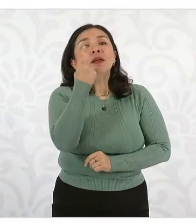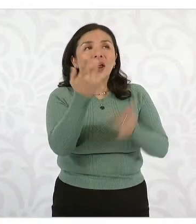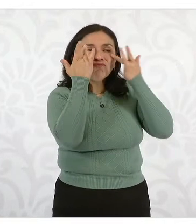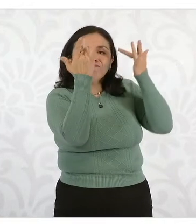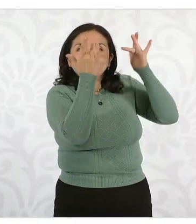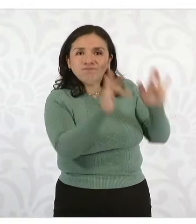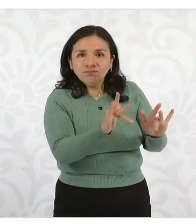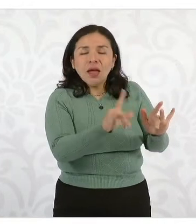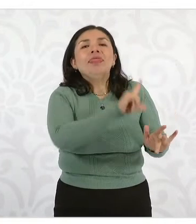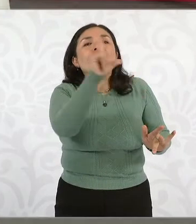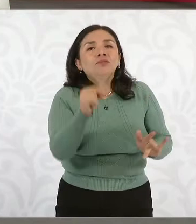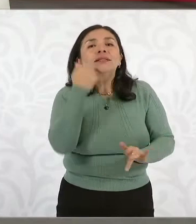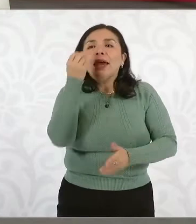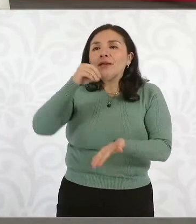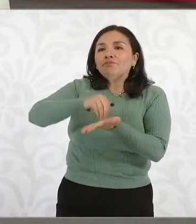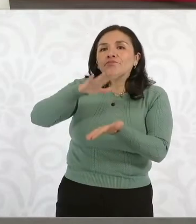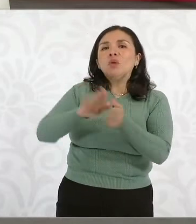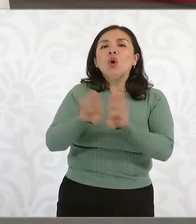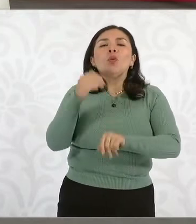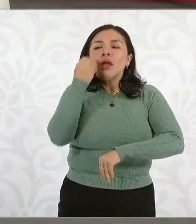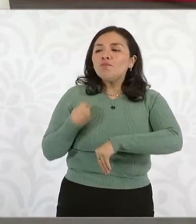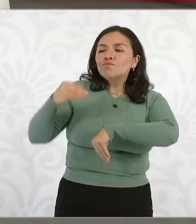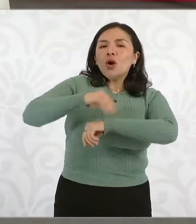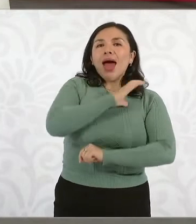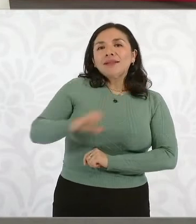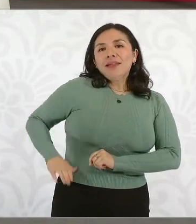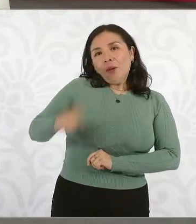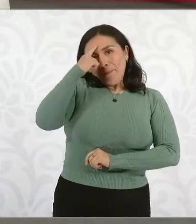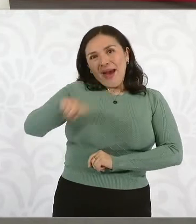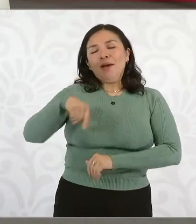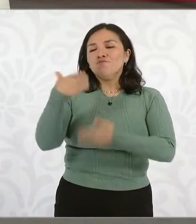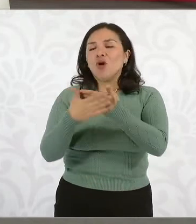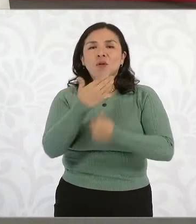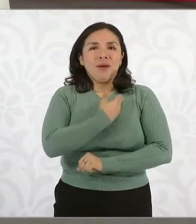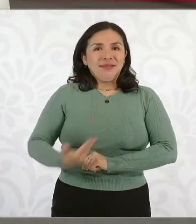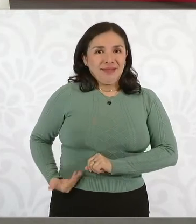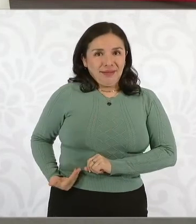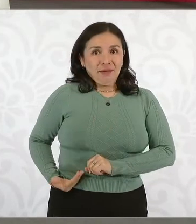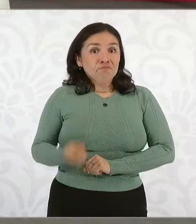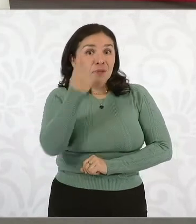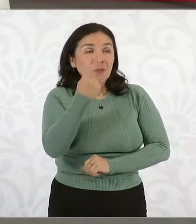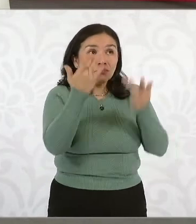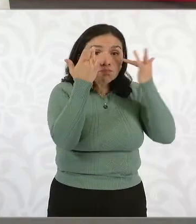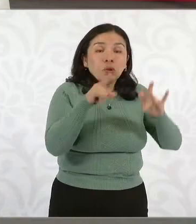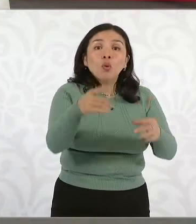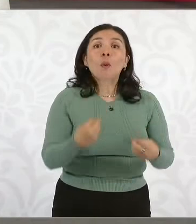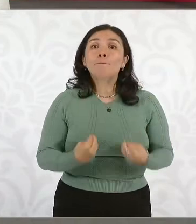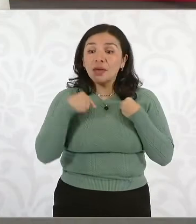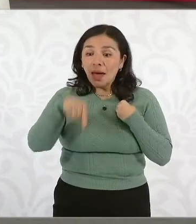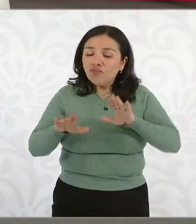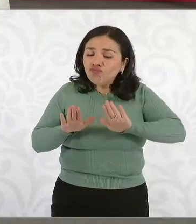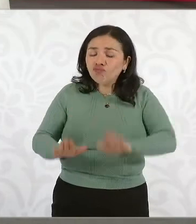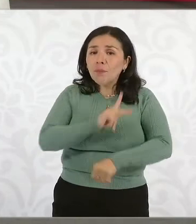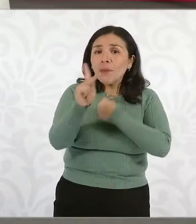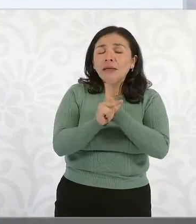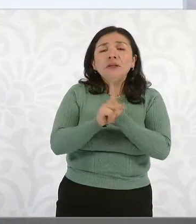a solicitar su registro como candidato o candidata y haber residido en el país al menos